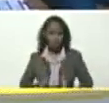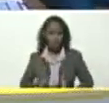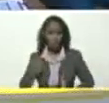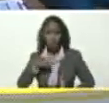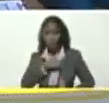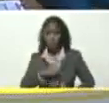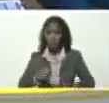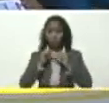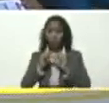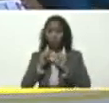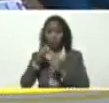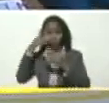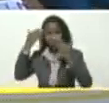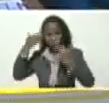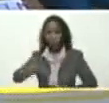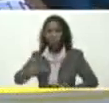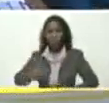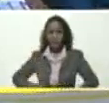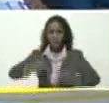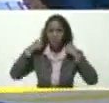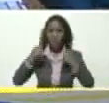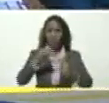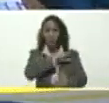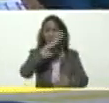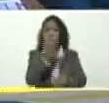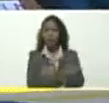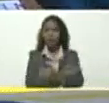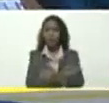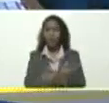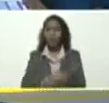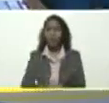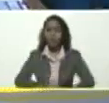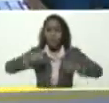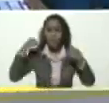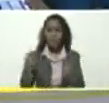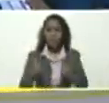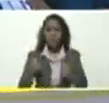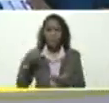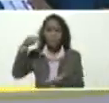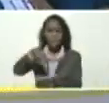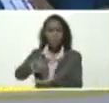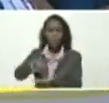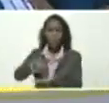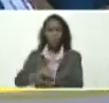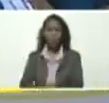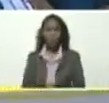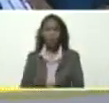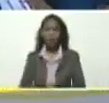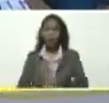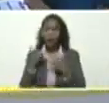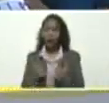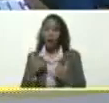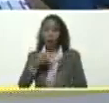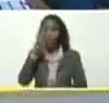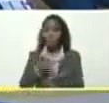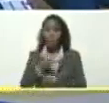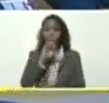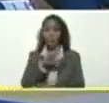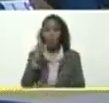mira. Más duros que nunca. Firmes y de pie. Y ahora